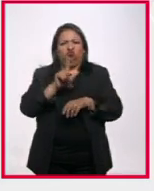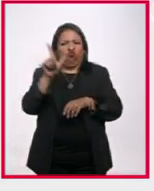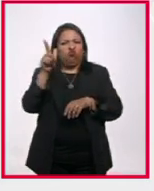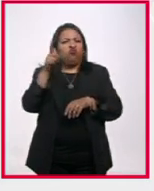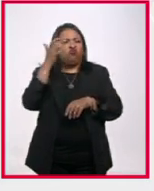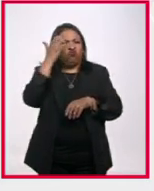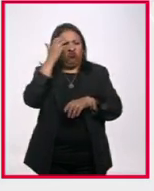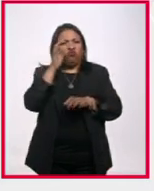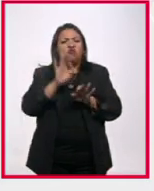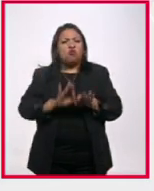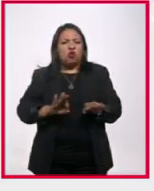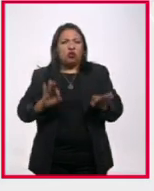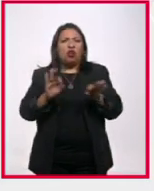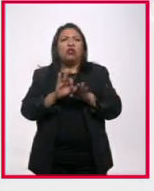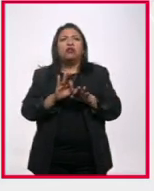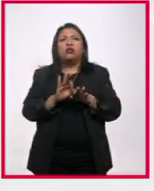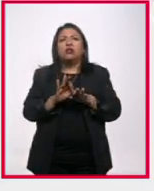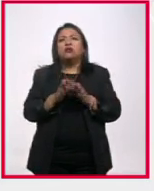más conectados en